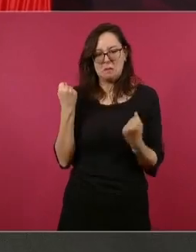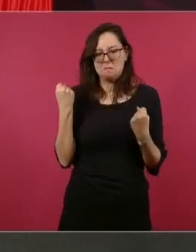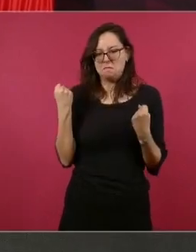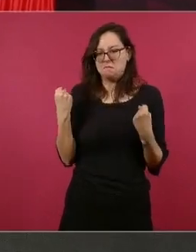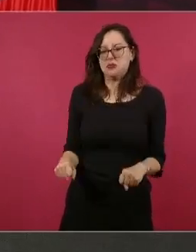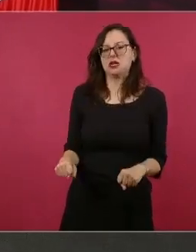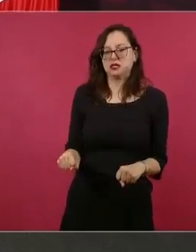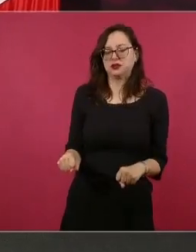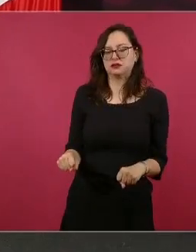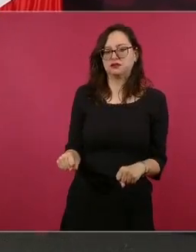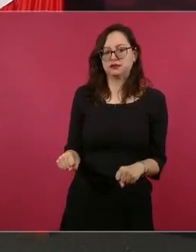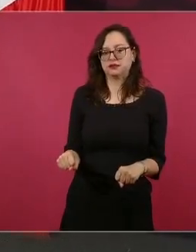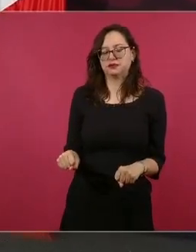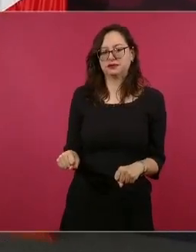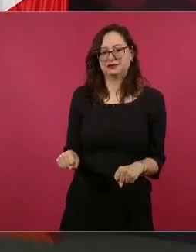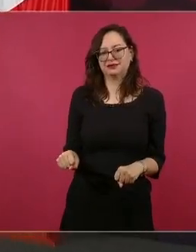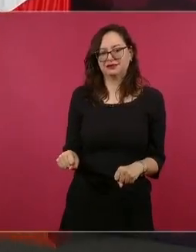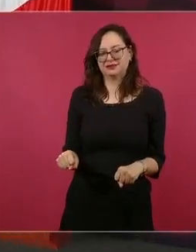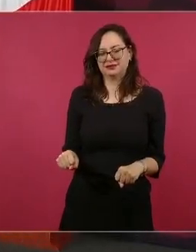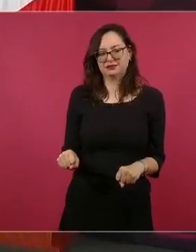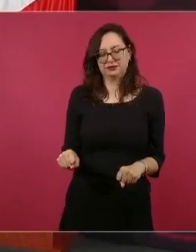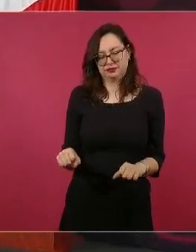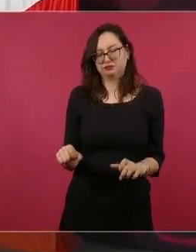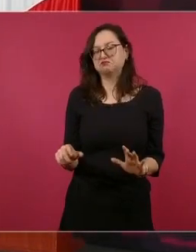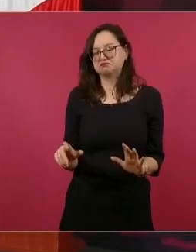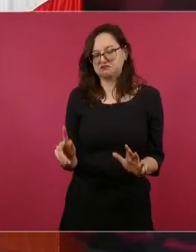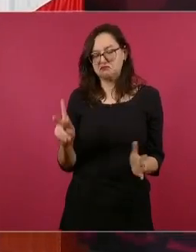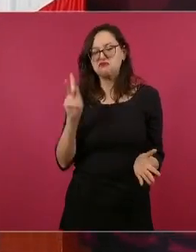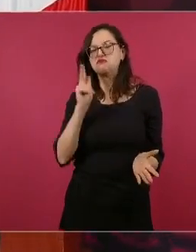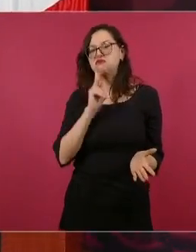hay muchísimas pruebas